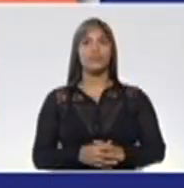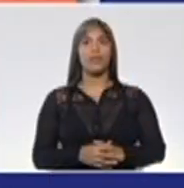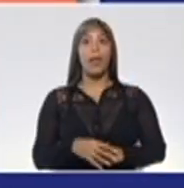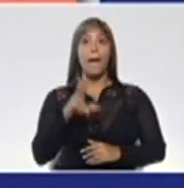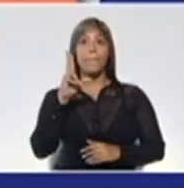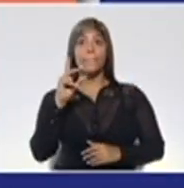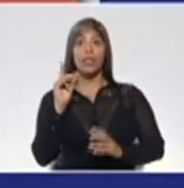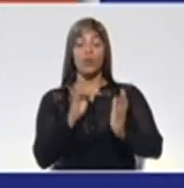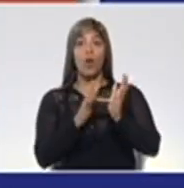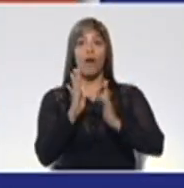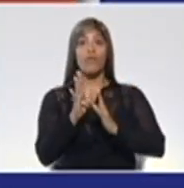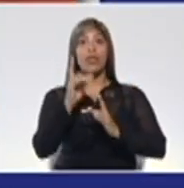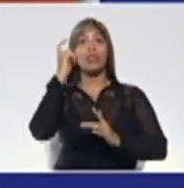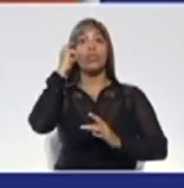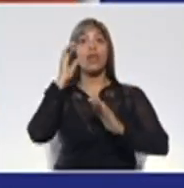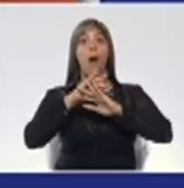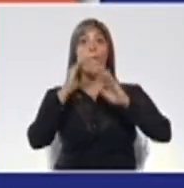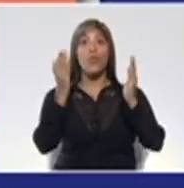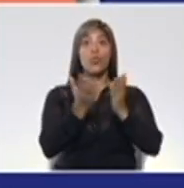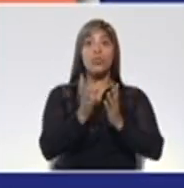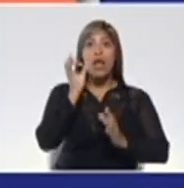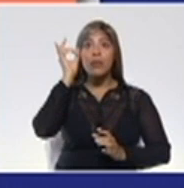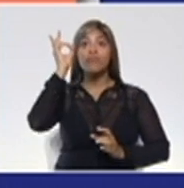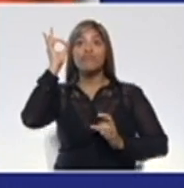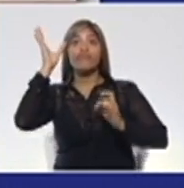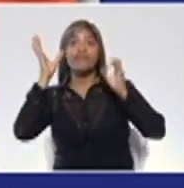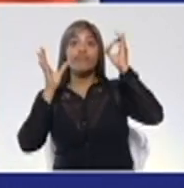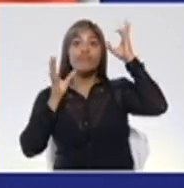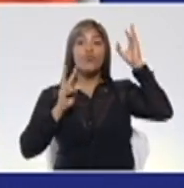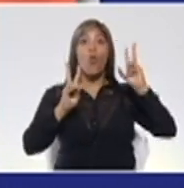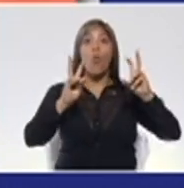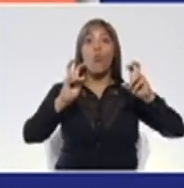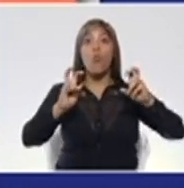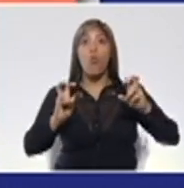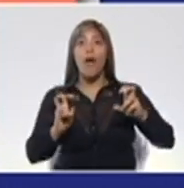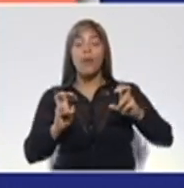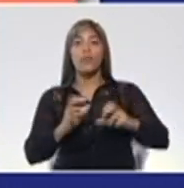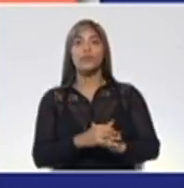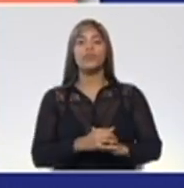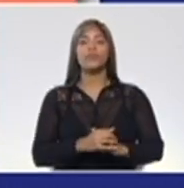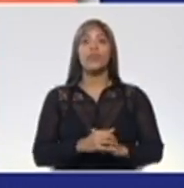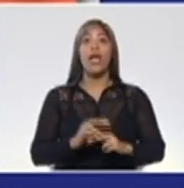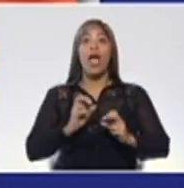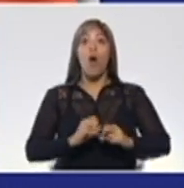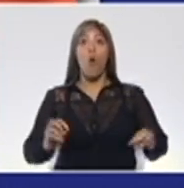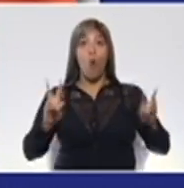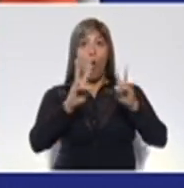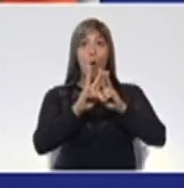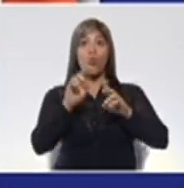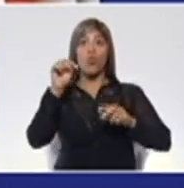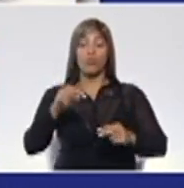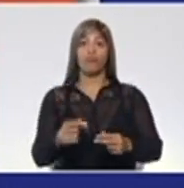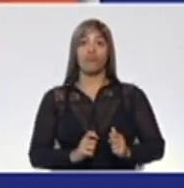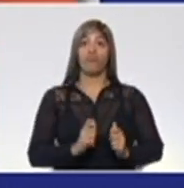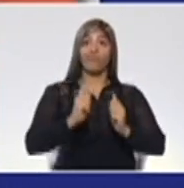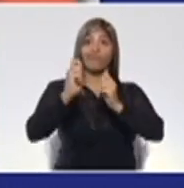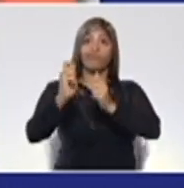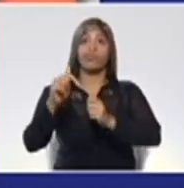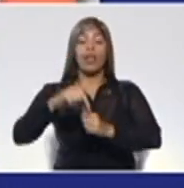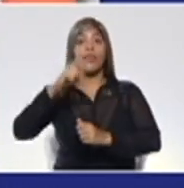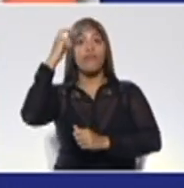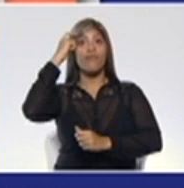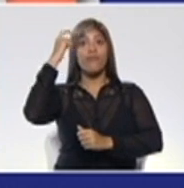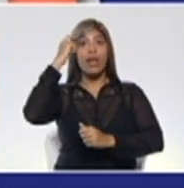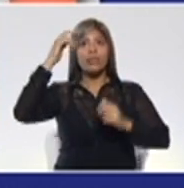De abril, Día Mundial de la Creatividad e Innovación. Las Naciones Unidas asignaron esta fecha para promover